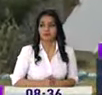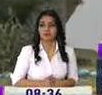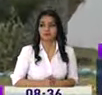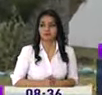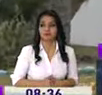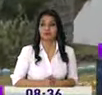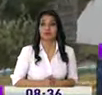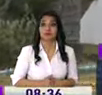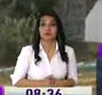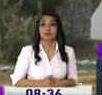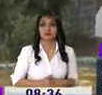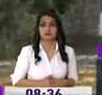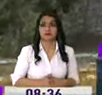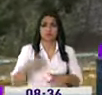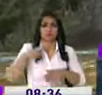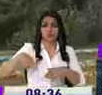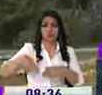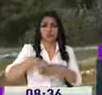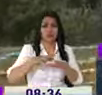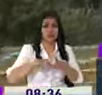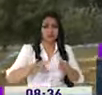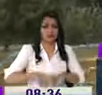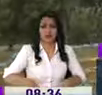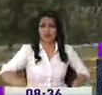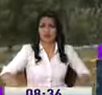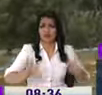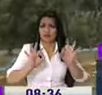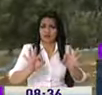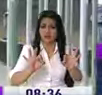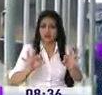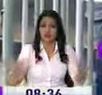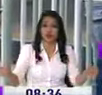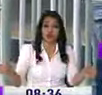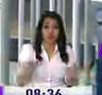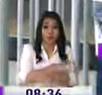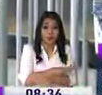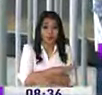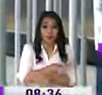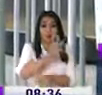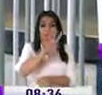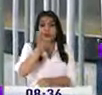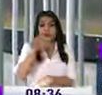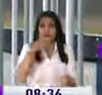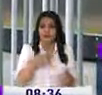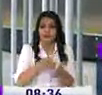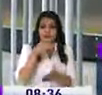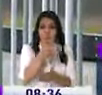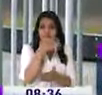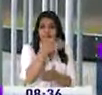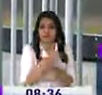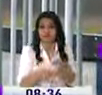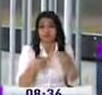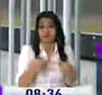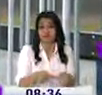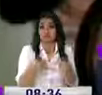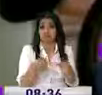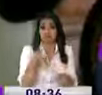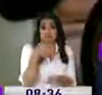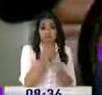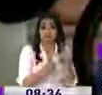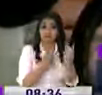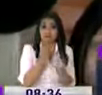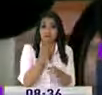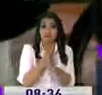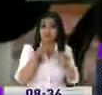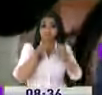La oferta turística era tentadora. Se proyectaba que el complejo recibiera más de 40.000 visitas diarias, por lo que la inversión de los